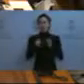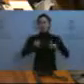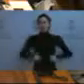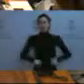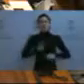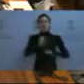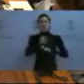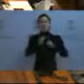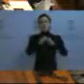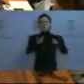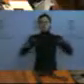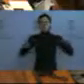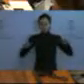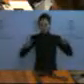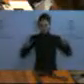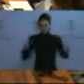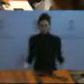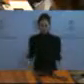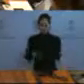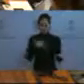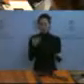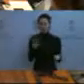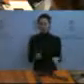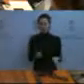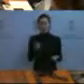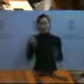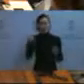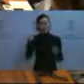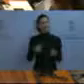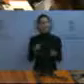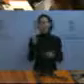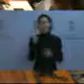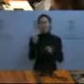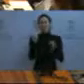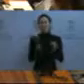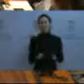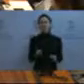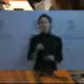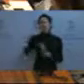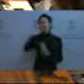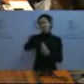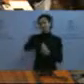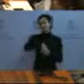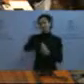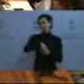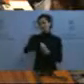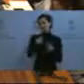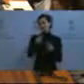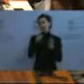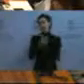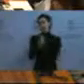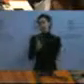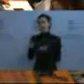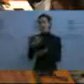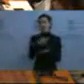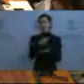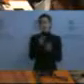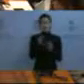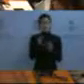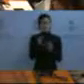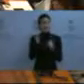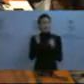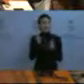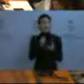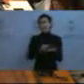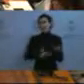pleno casi diría que se explica por sí sola con su simple lectura, ¿no?